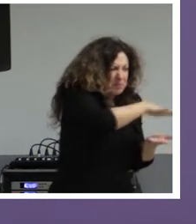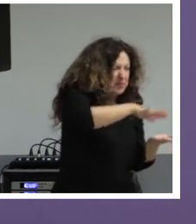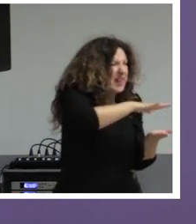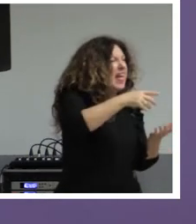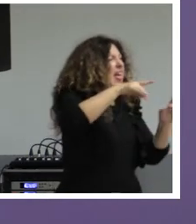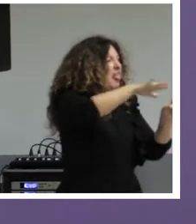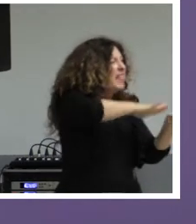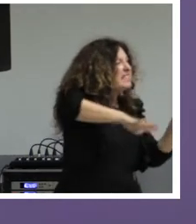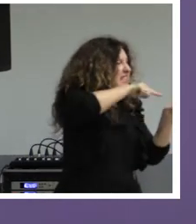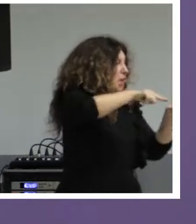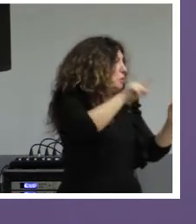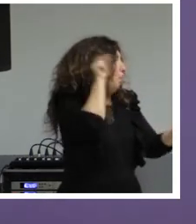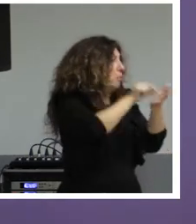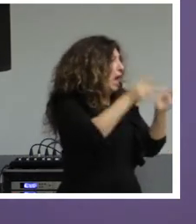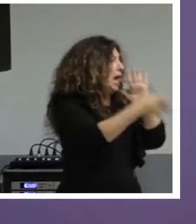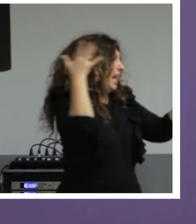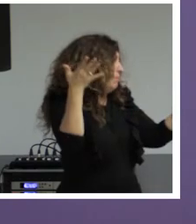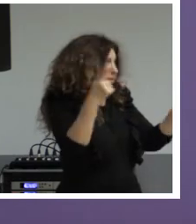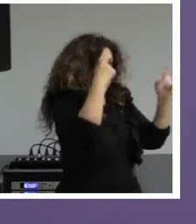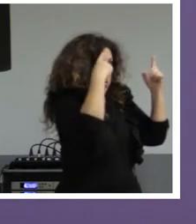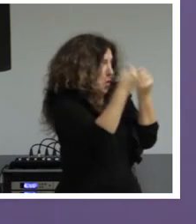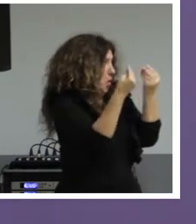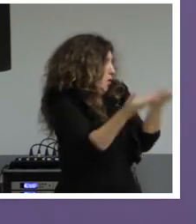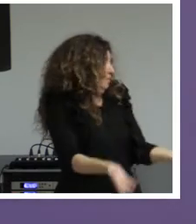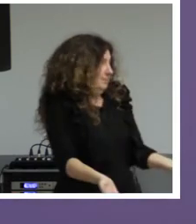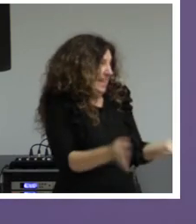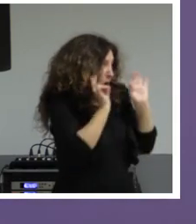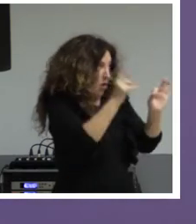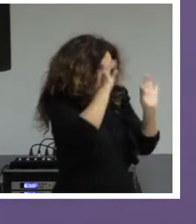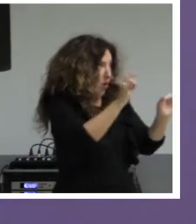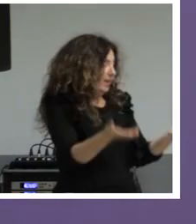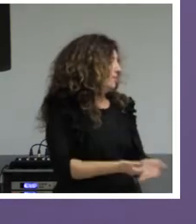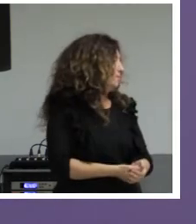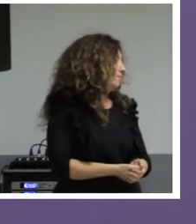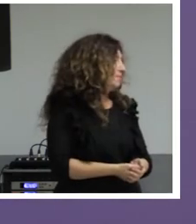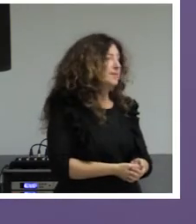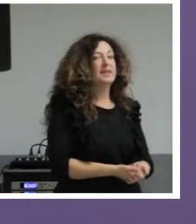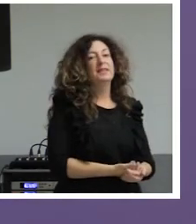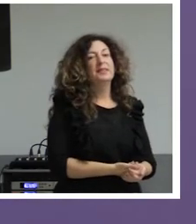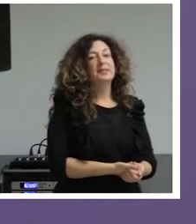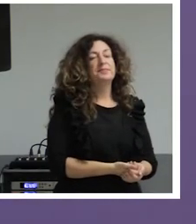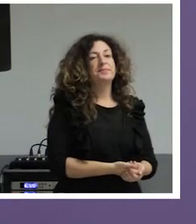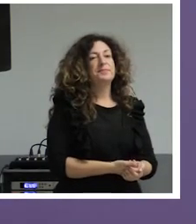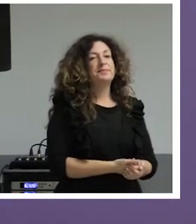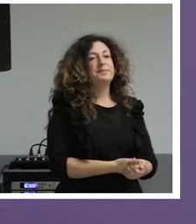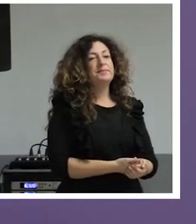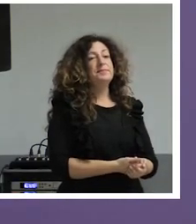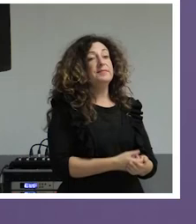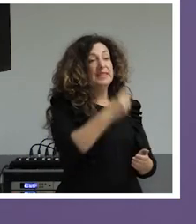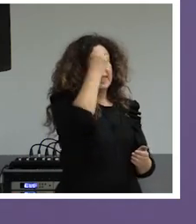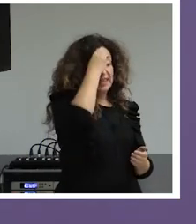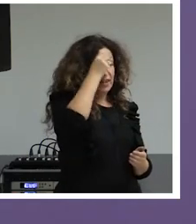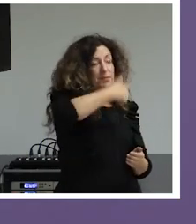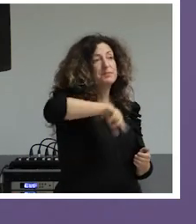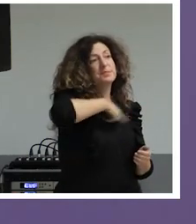de Madrid que tardan casi 8 meses en ponerles un semáforo en lugar de gestionarlo directamente con la junta de